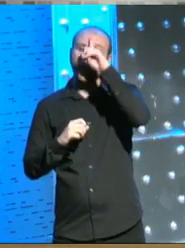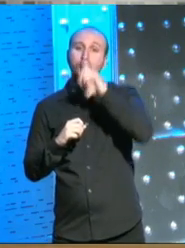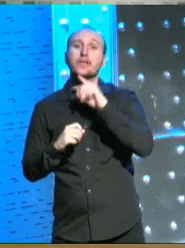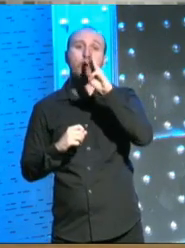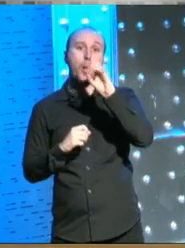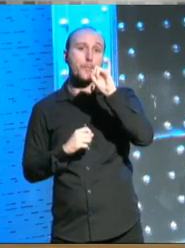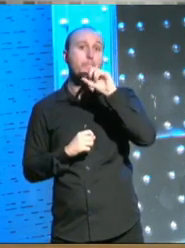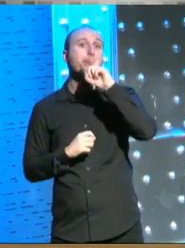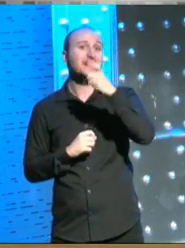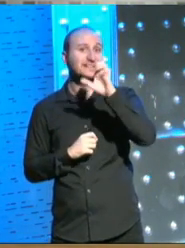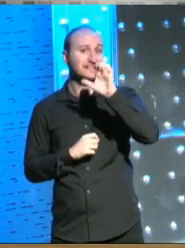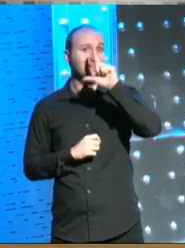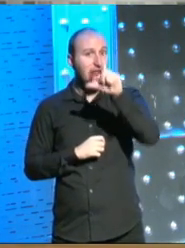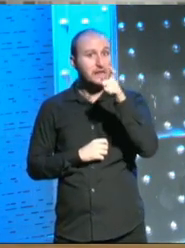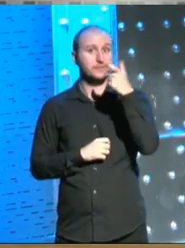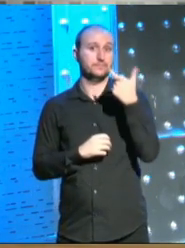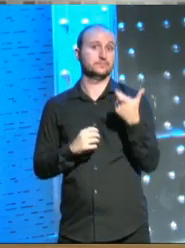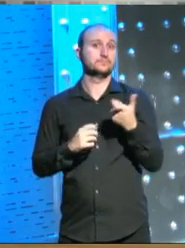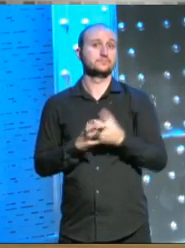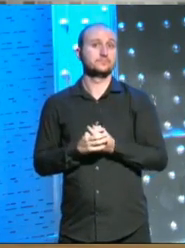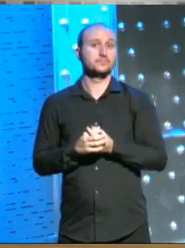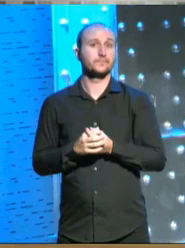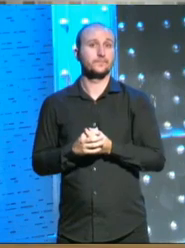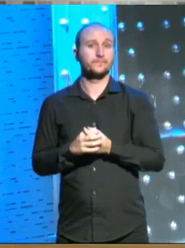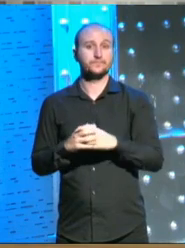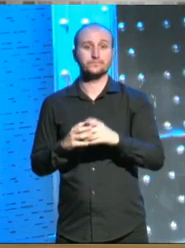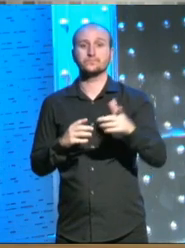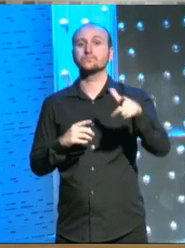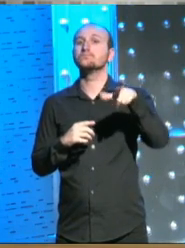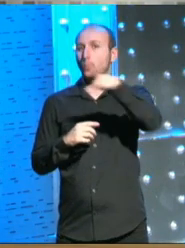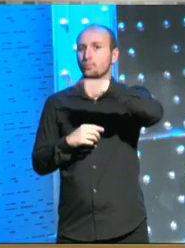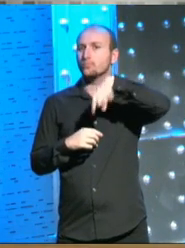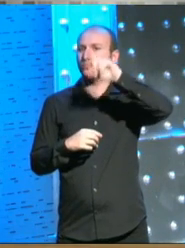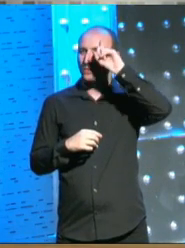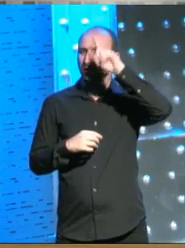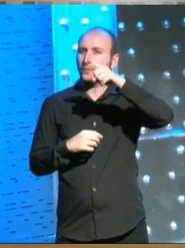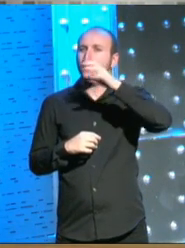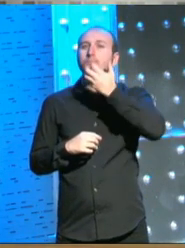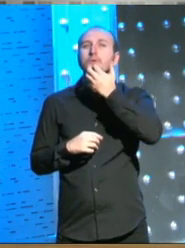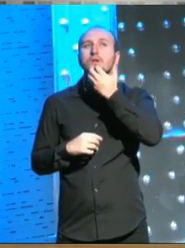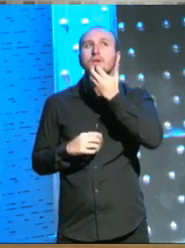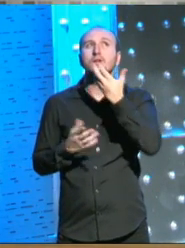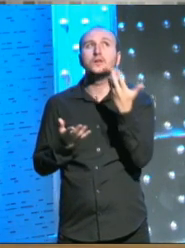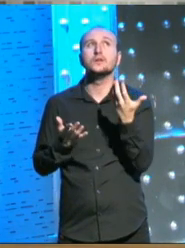píxel, acrónimo de Picture Element, como ustedes saben. Bueno,